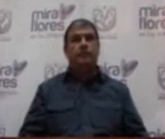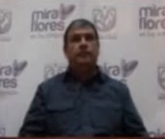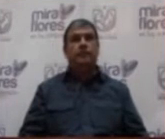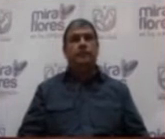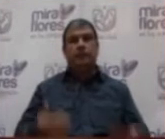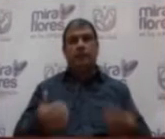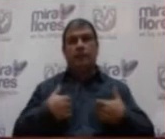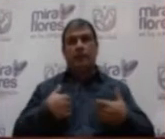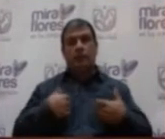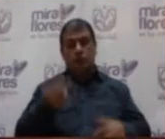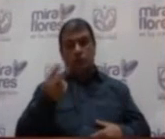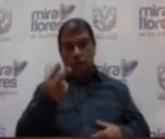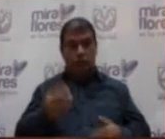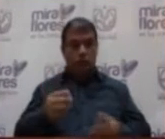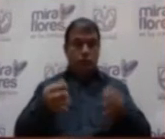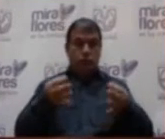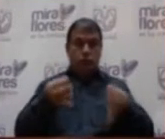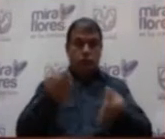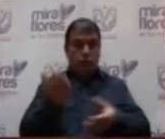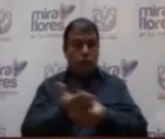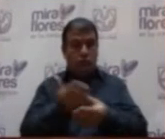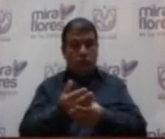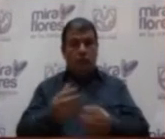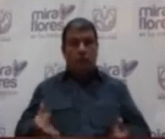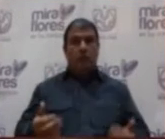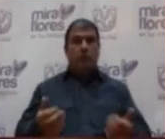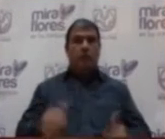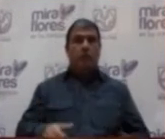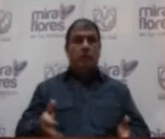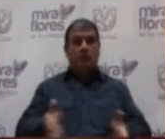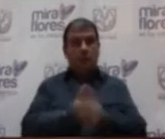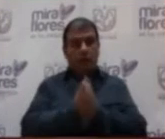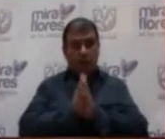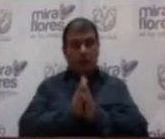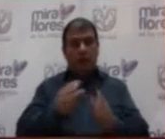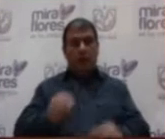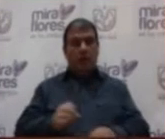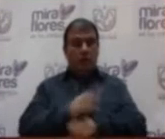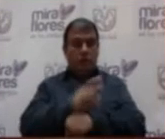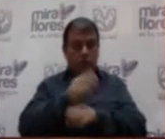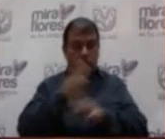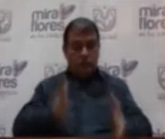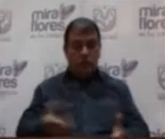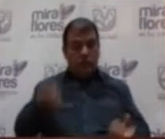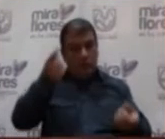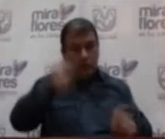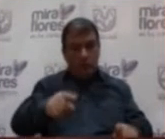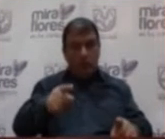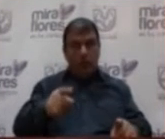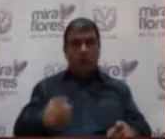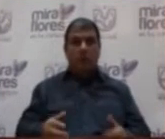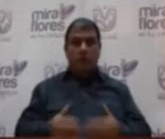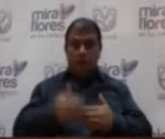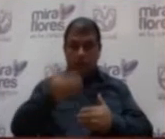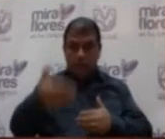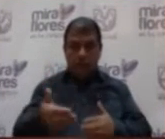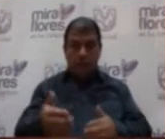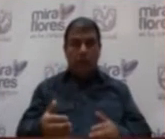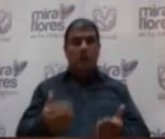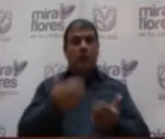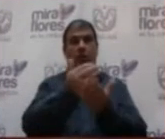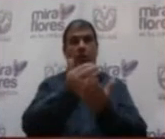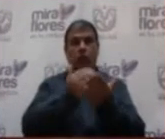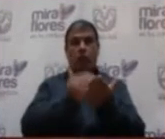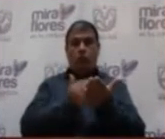entonces tenemos estos dos documentos. Pediría a los miembros del Consejo que, si están de acuerdo, pasarlos a